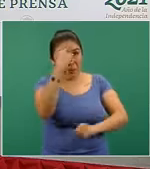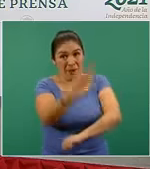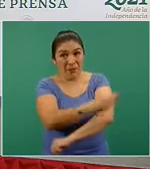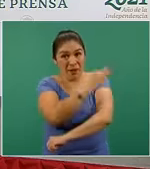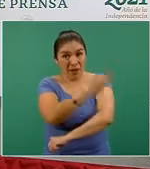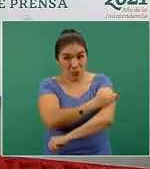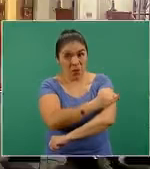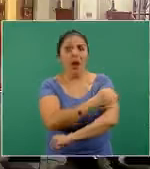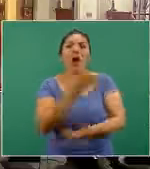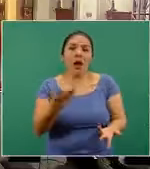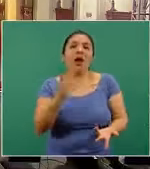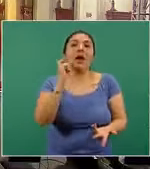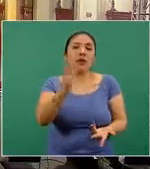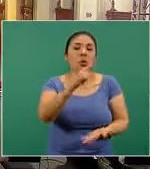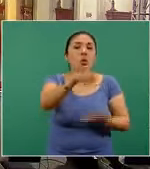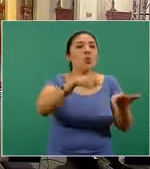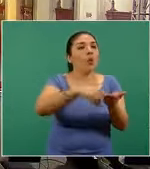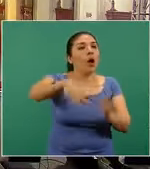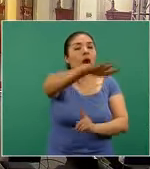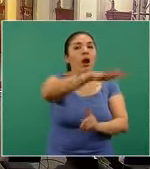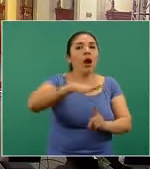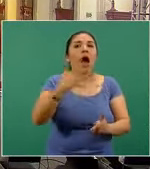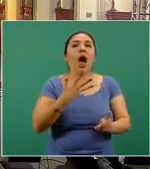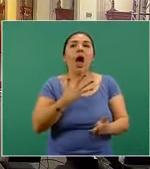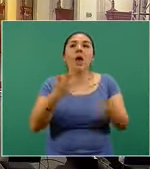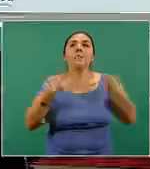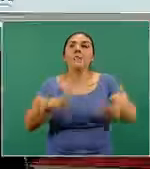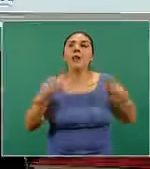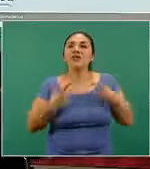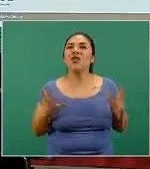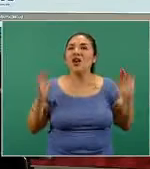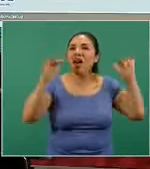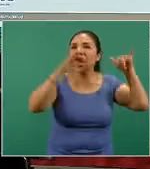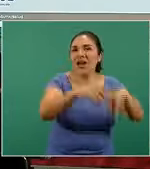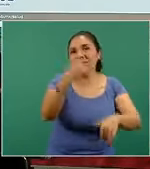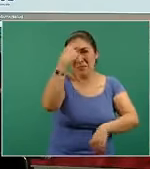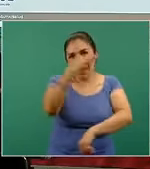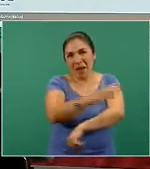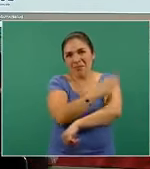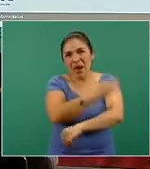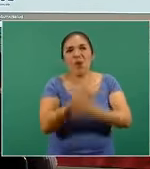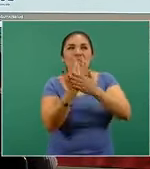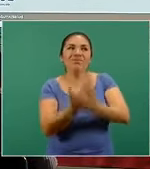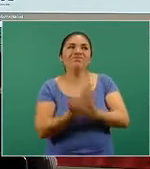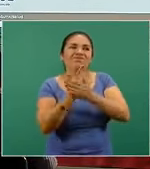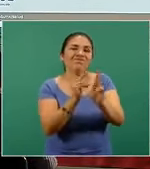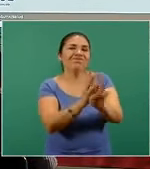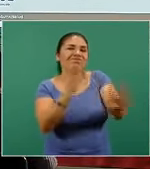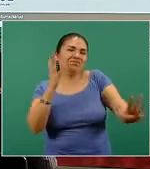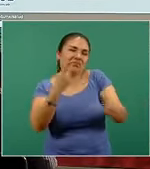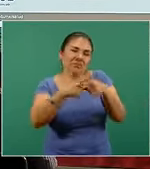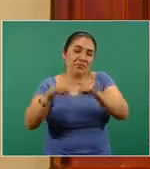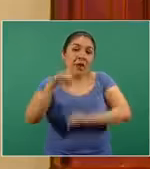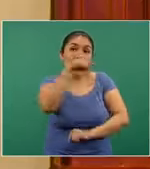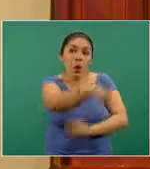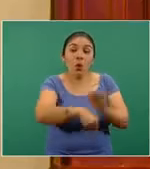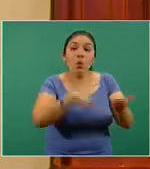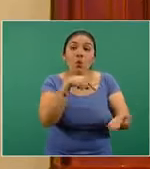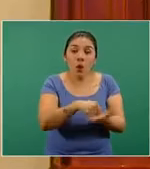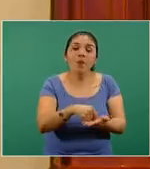vacunación, dado que es un área en donde están congregadas personas precisamente para el tema de la vacunación, pues son áreas en